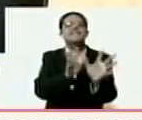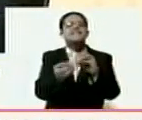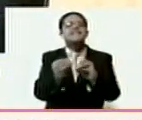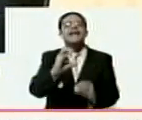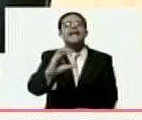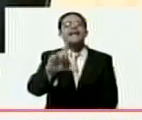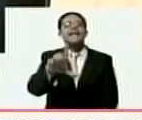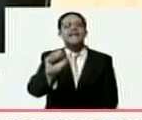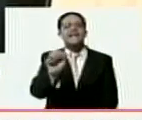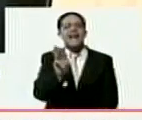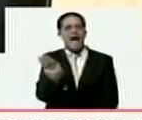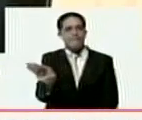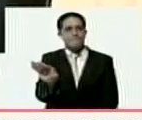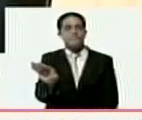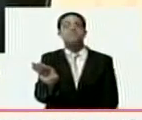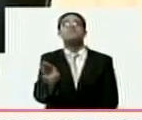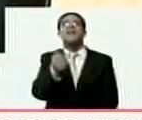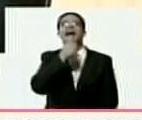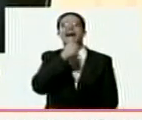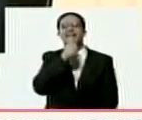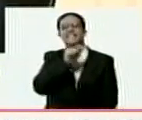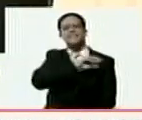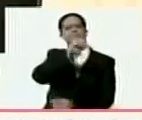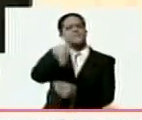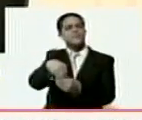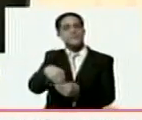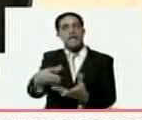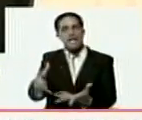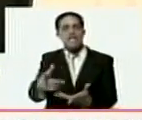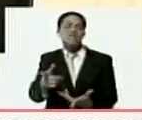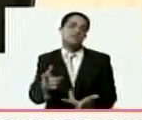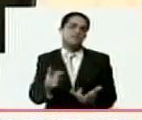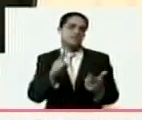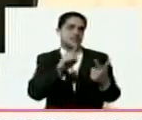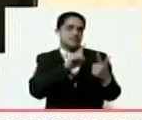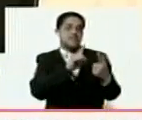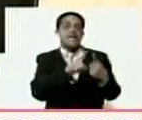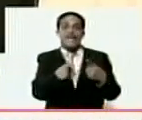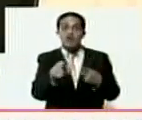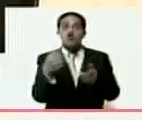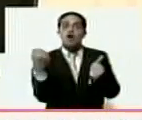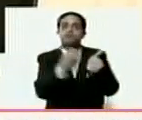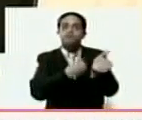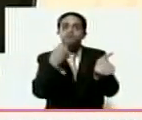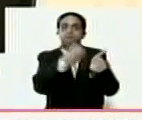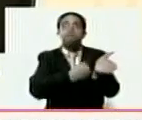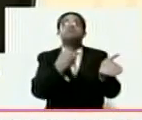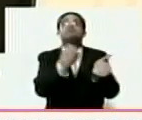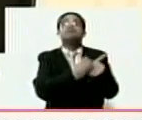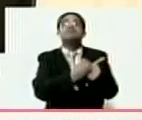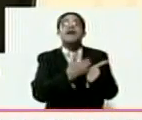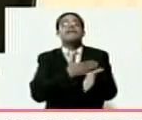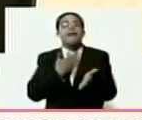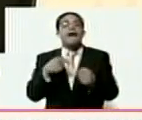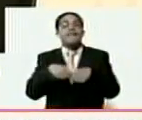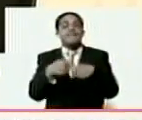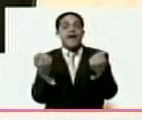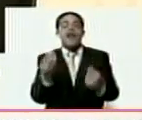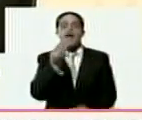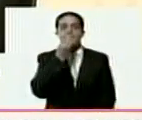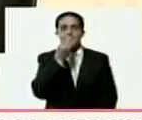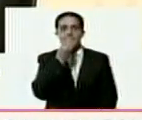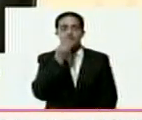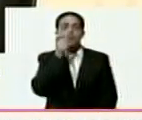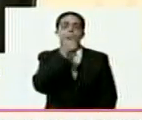quién atacar? Caso de estudio, los CLAP. Es decir, van a insistir en atacar la alimentación de los